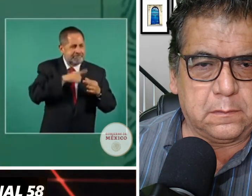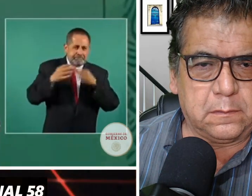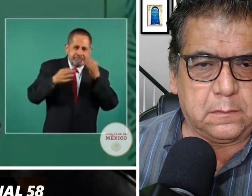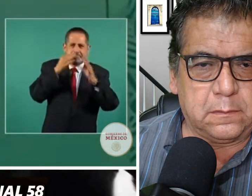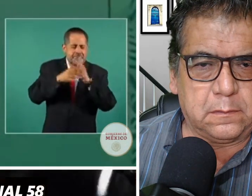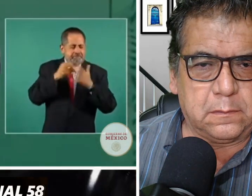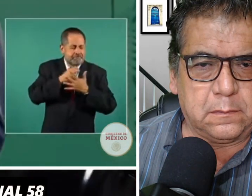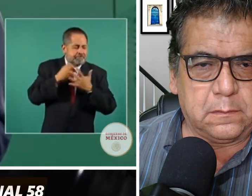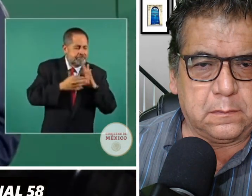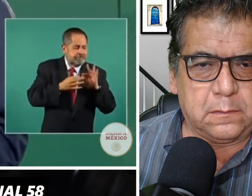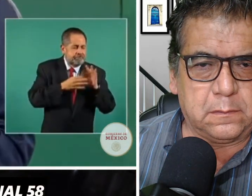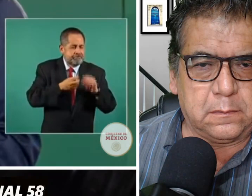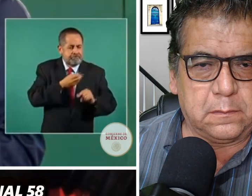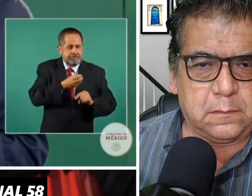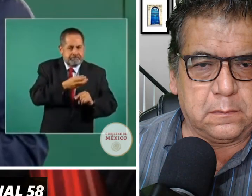y